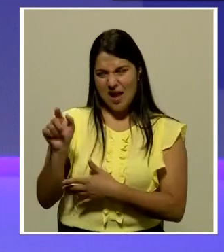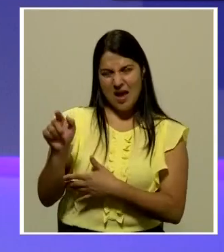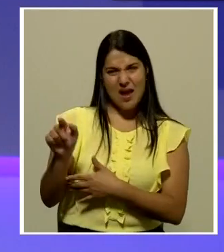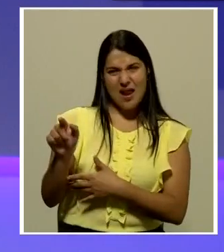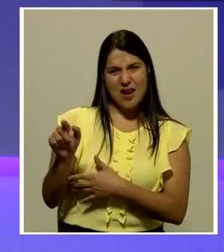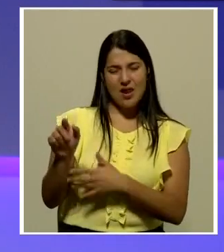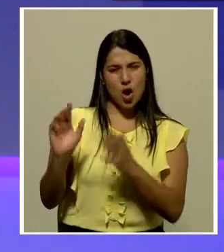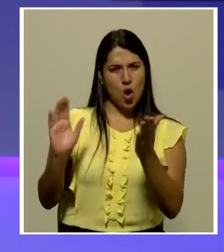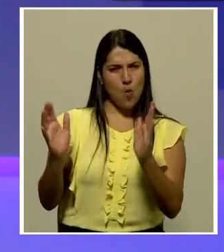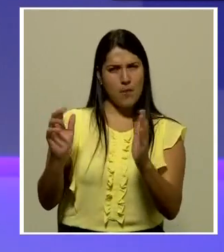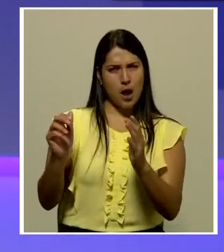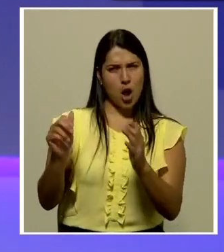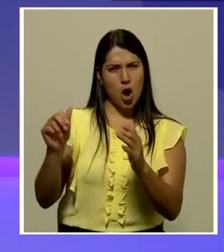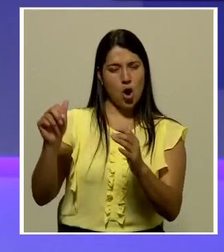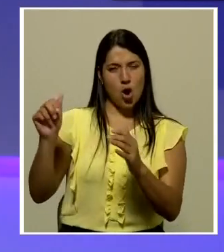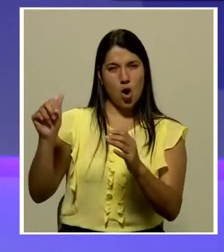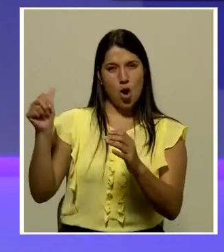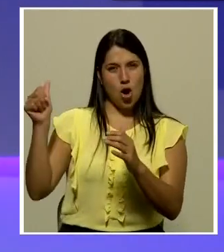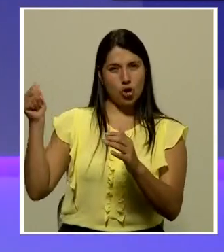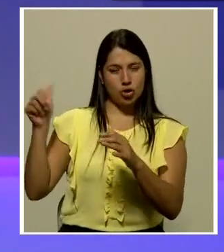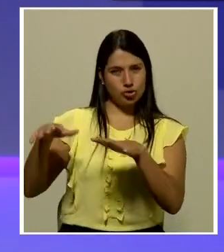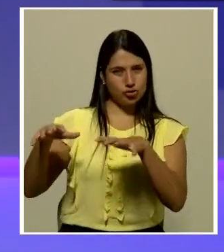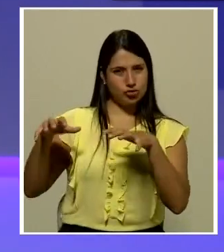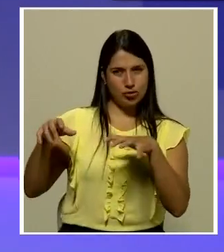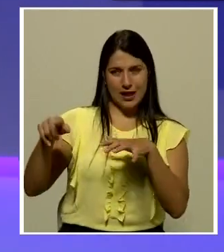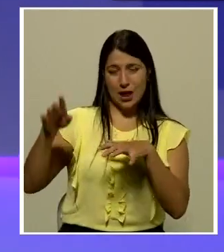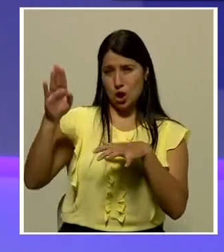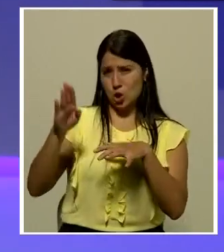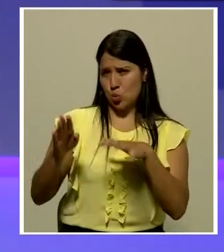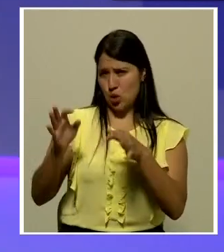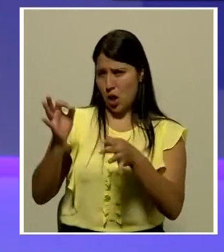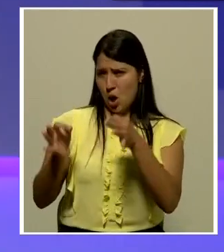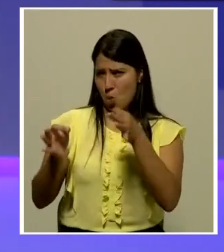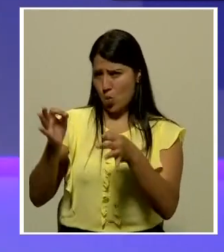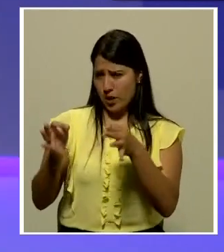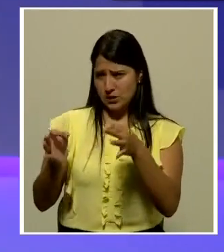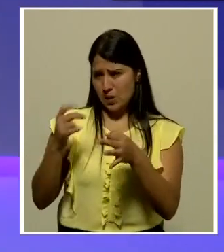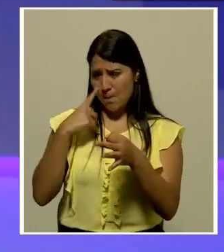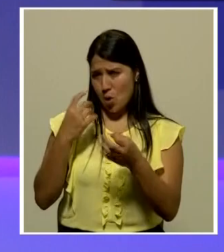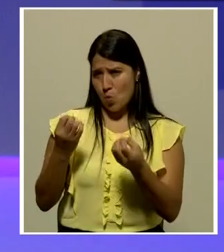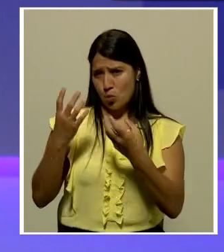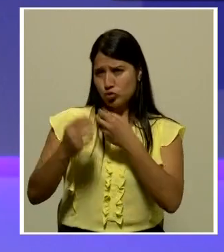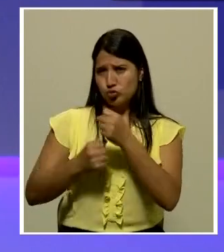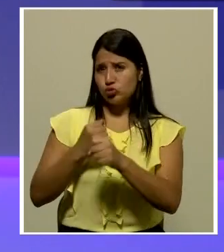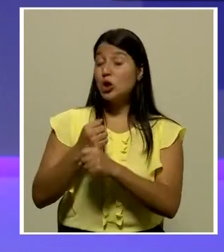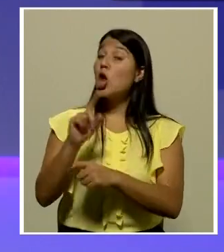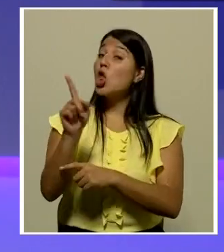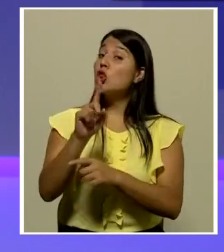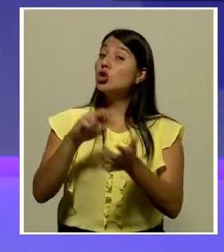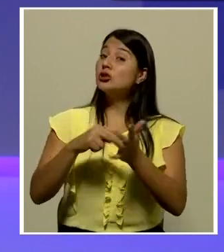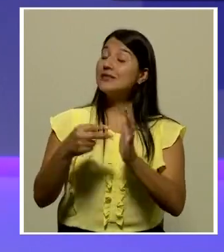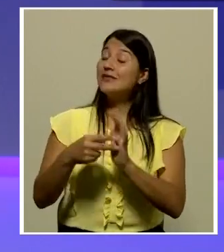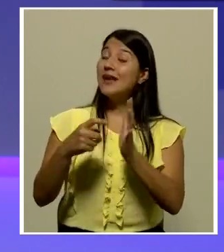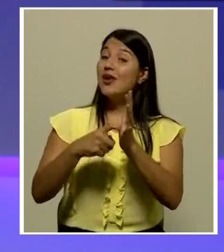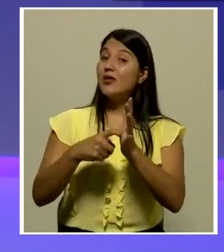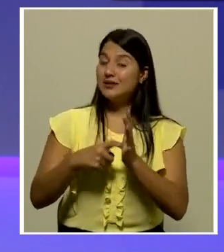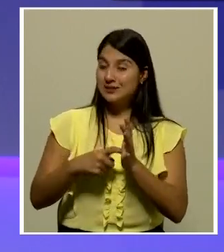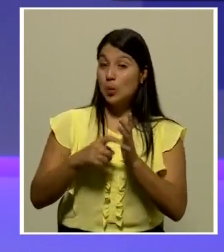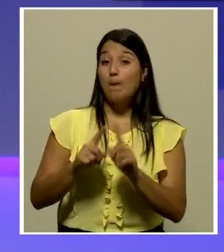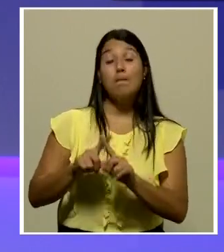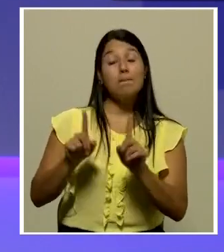vez de otras personas que habían llegado a esos puestos, no había sido juez, por ejemplo, durante años. No que eso tuviese que ser una condición,